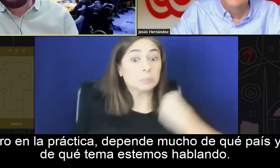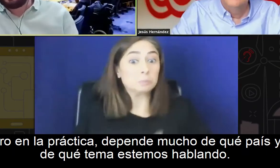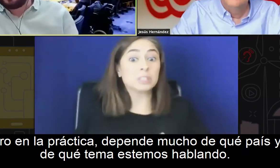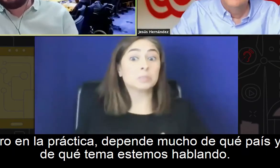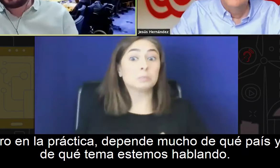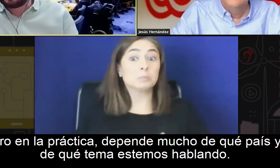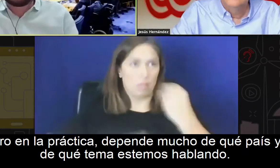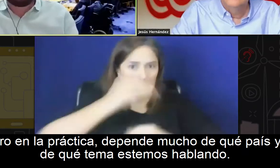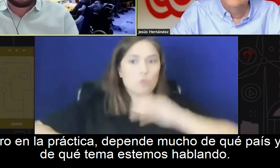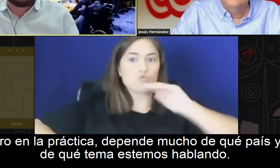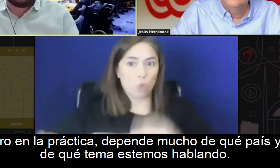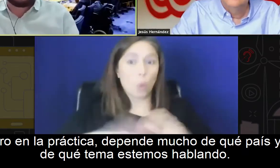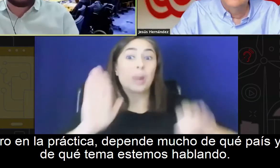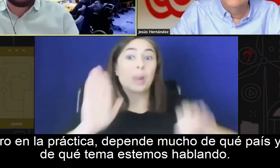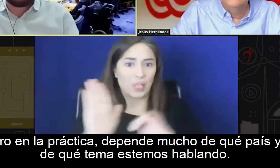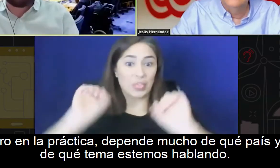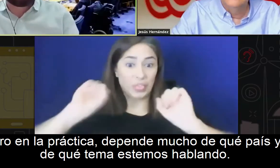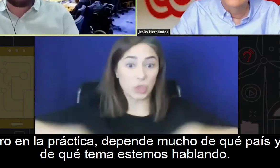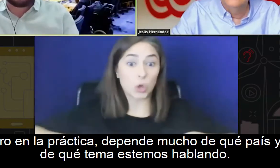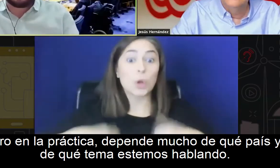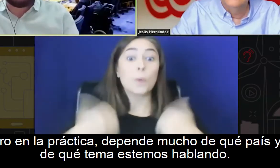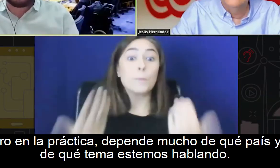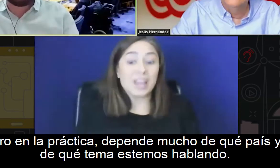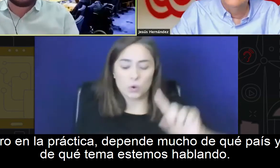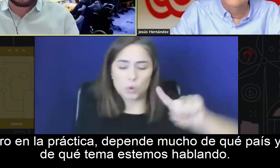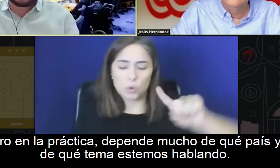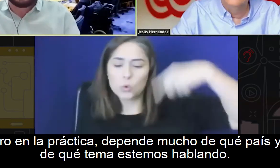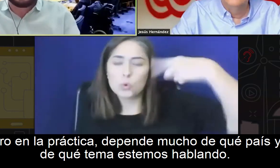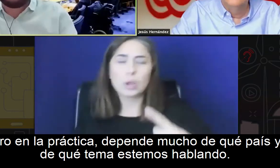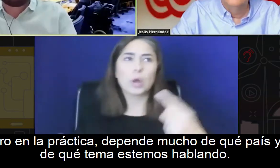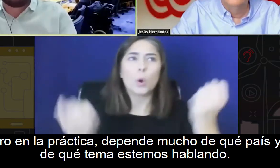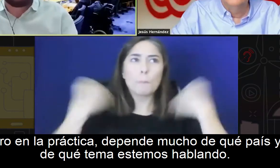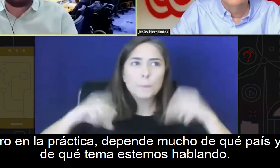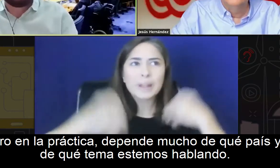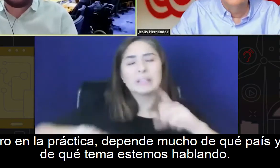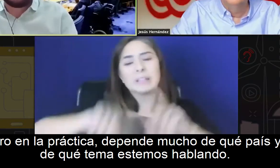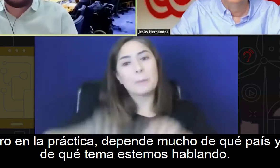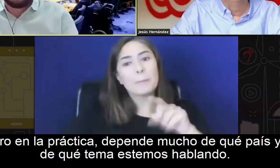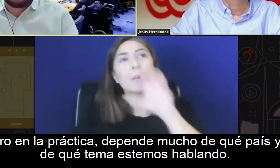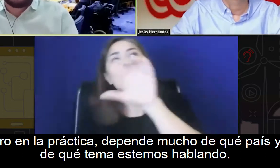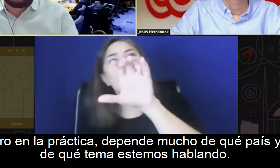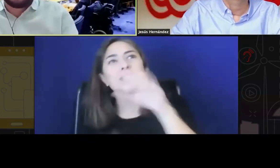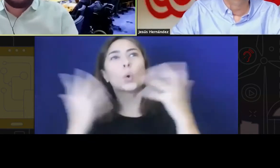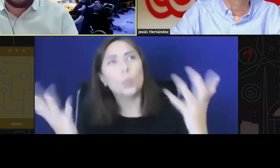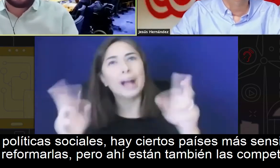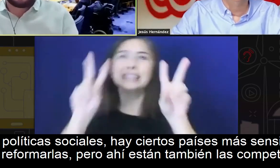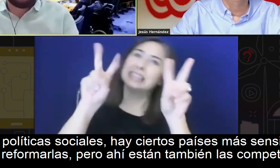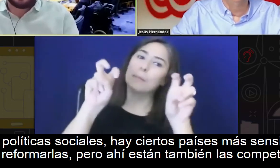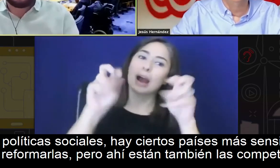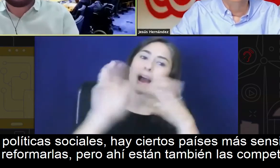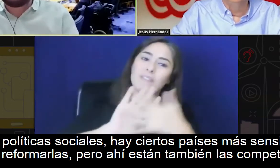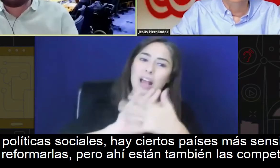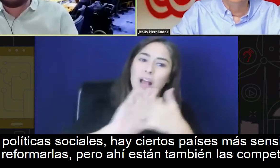Pero luego en la práctica depende mucho de qué país y de qué tema estemos hablando. O sea, hay desde